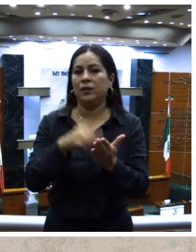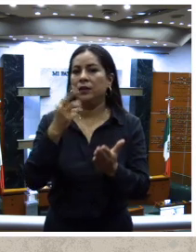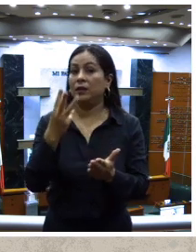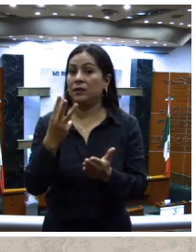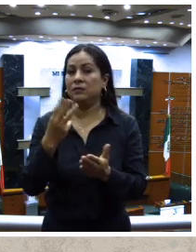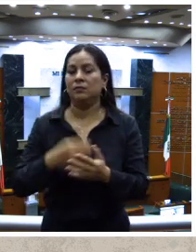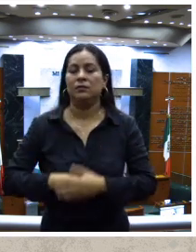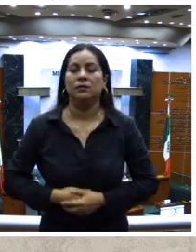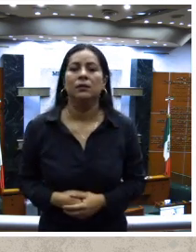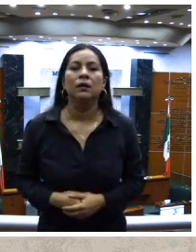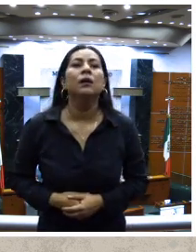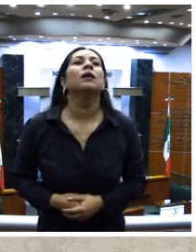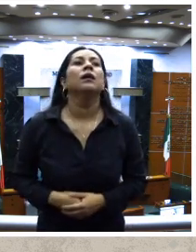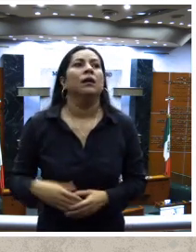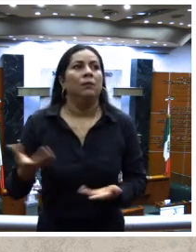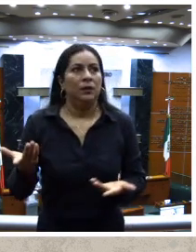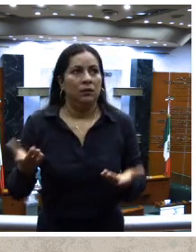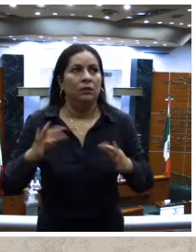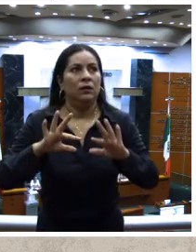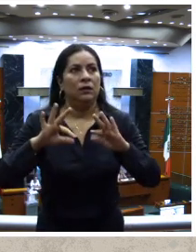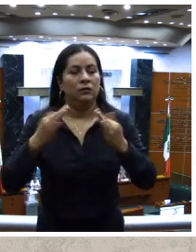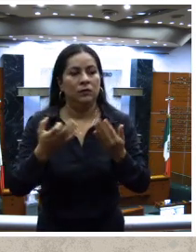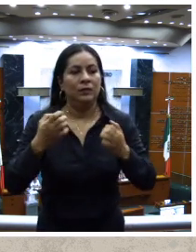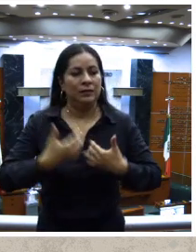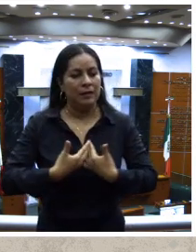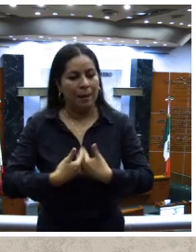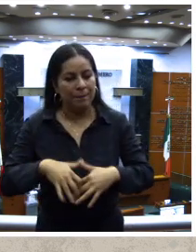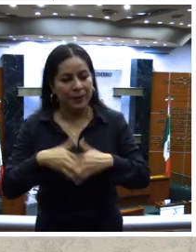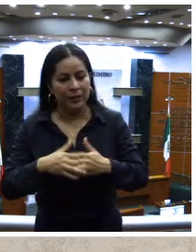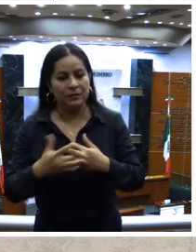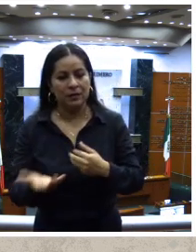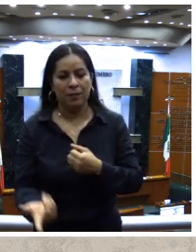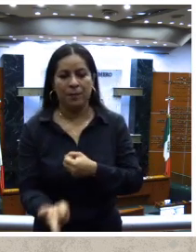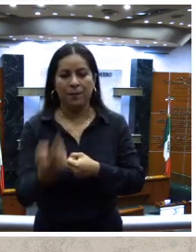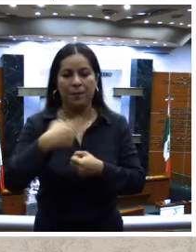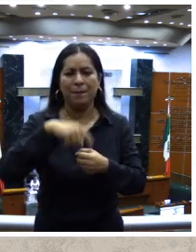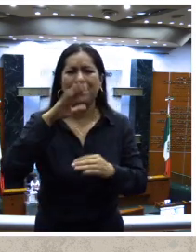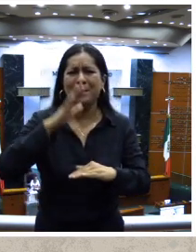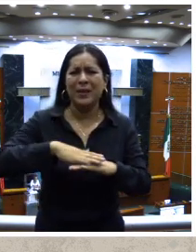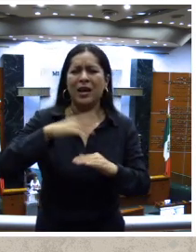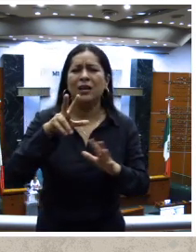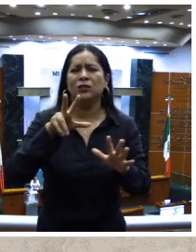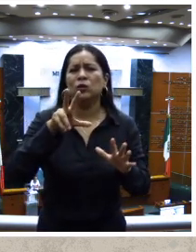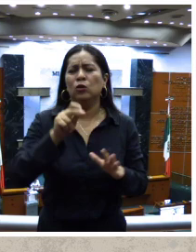2023. El monto de los organismos y empresas sumó